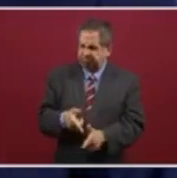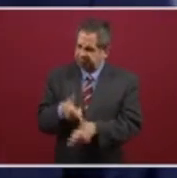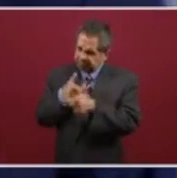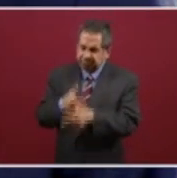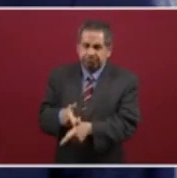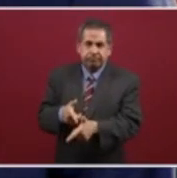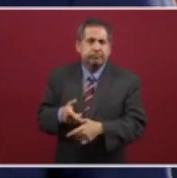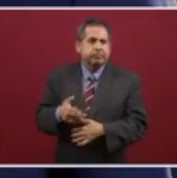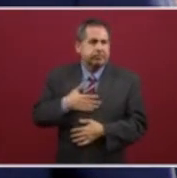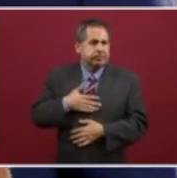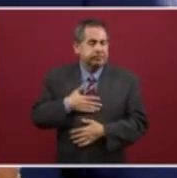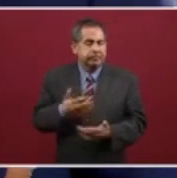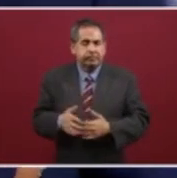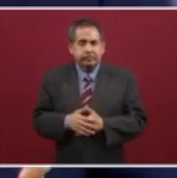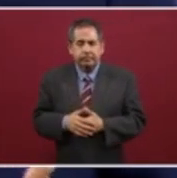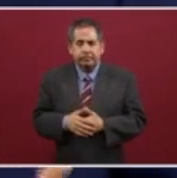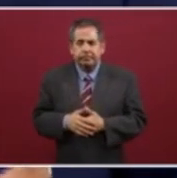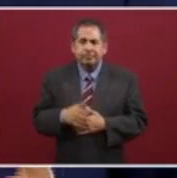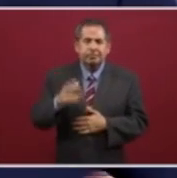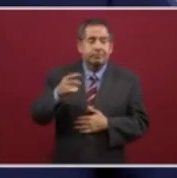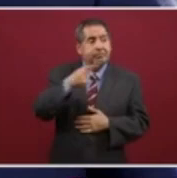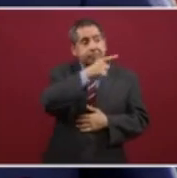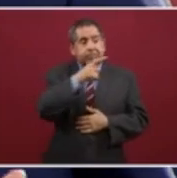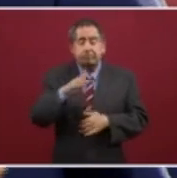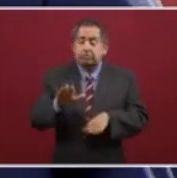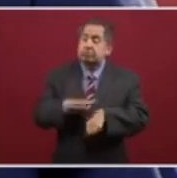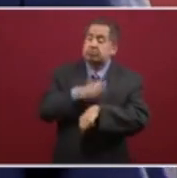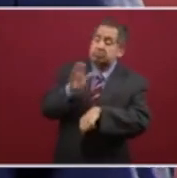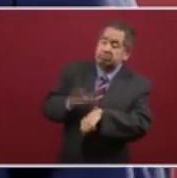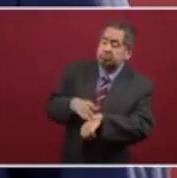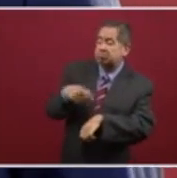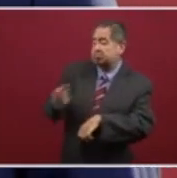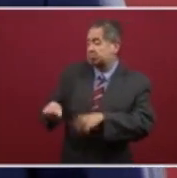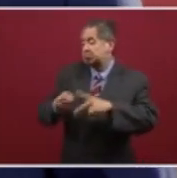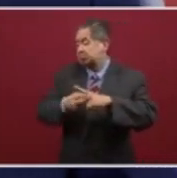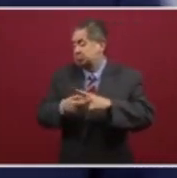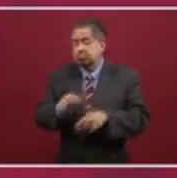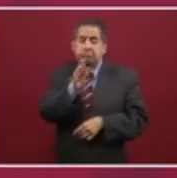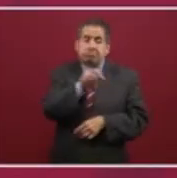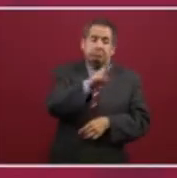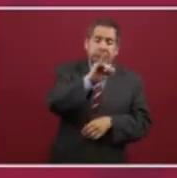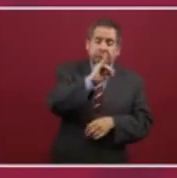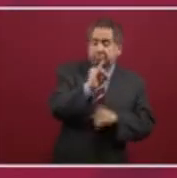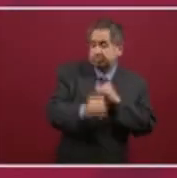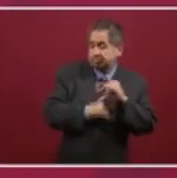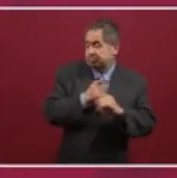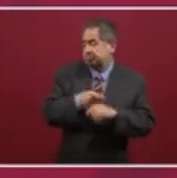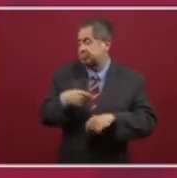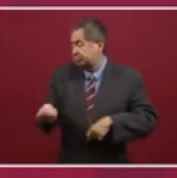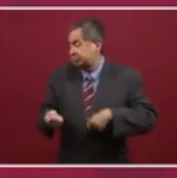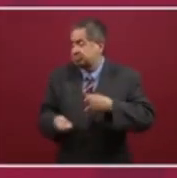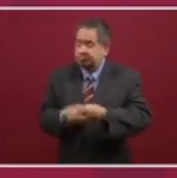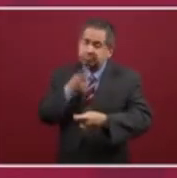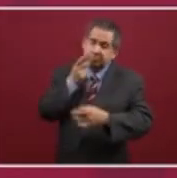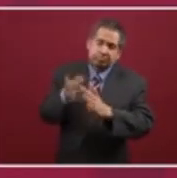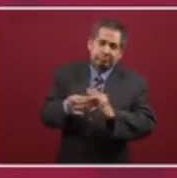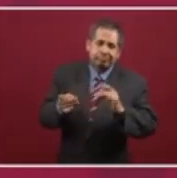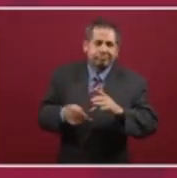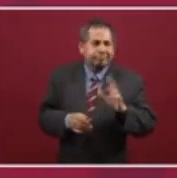Y no es un asunto de las calificadoras y que el Fondo Monetario Internacional y que